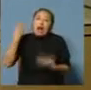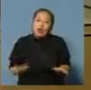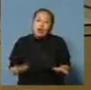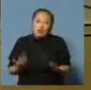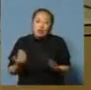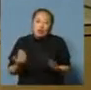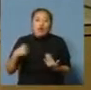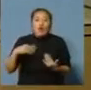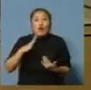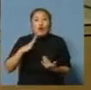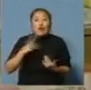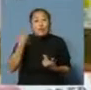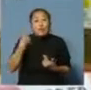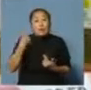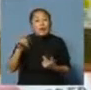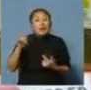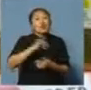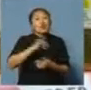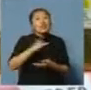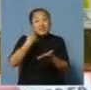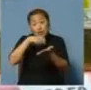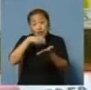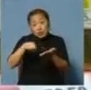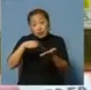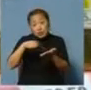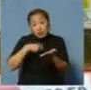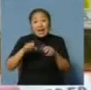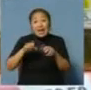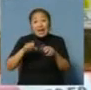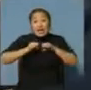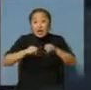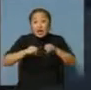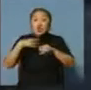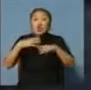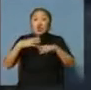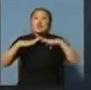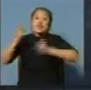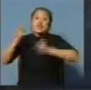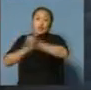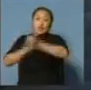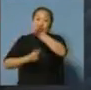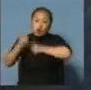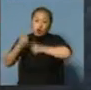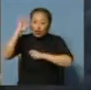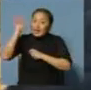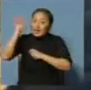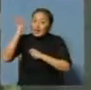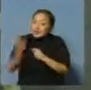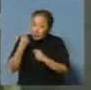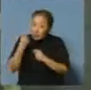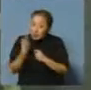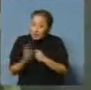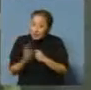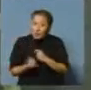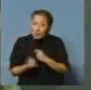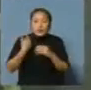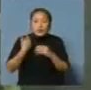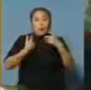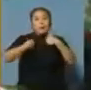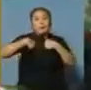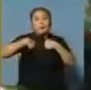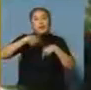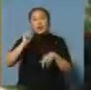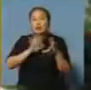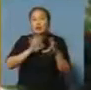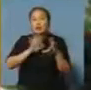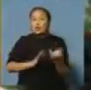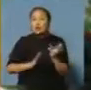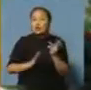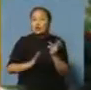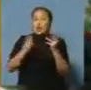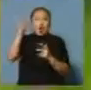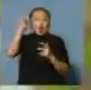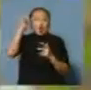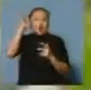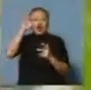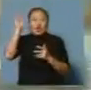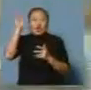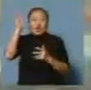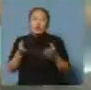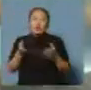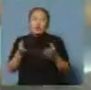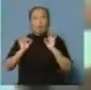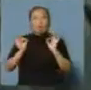faltante por falta de stock, pero tiene que estar informado por el supermercado al Secretaría de Comercio, pero estamos por arriba de un cumplimiento